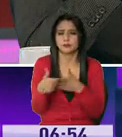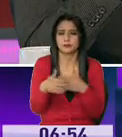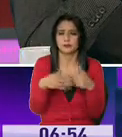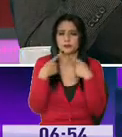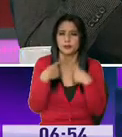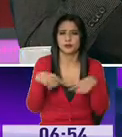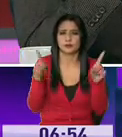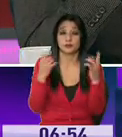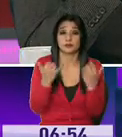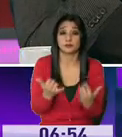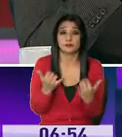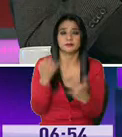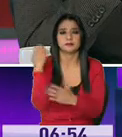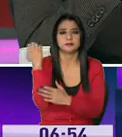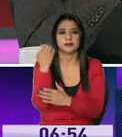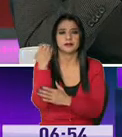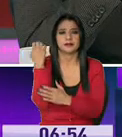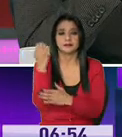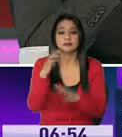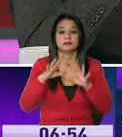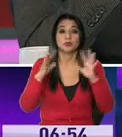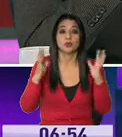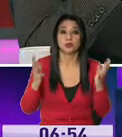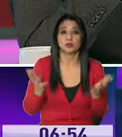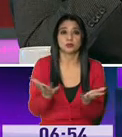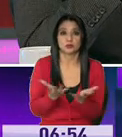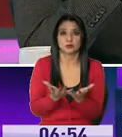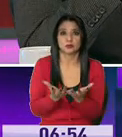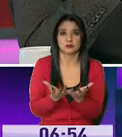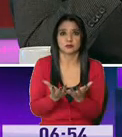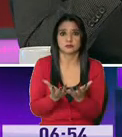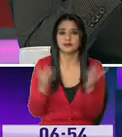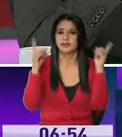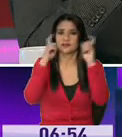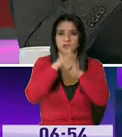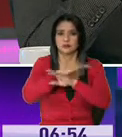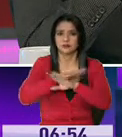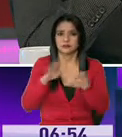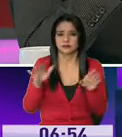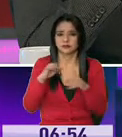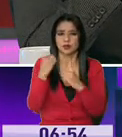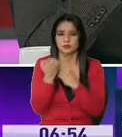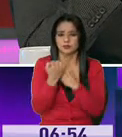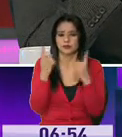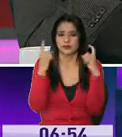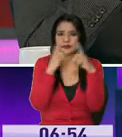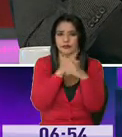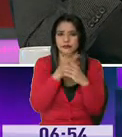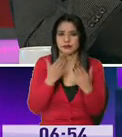casos, la contratación se pretendía hacer por 12. Pero hemos recibido, por ejemplo, ahora que estoy acá en Manabí, hemos recibido las